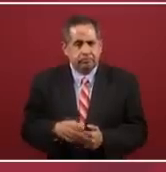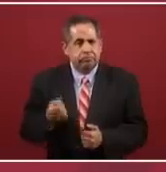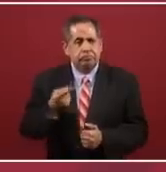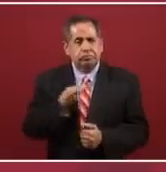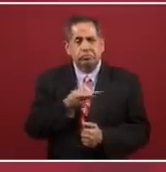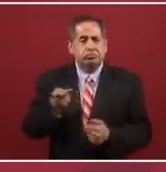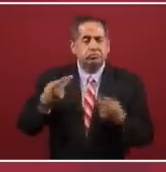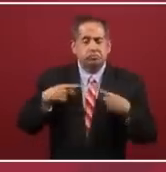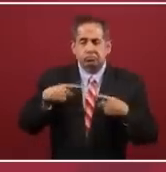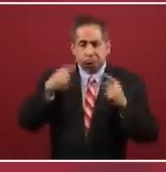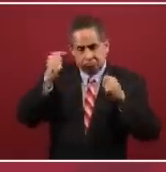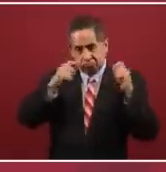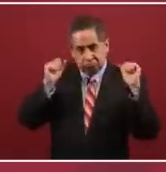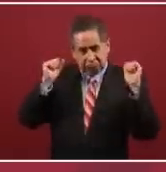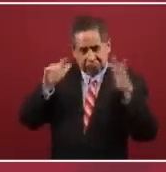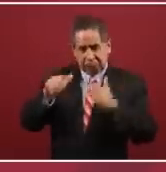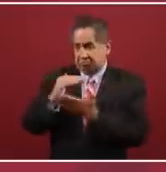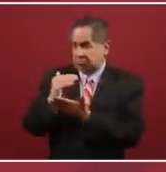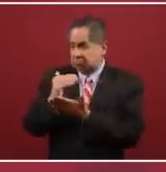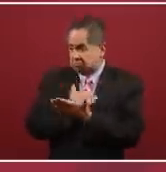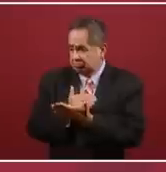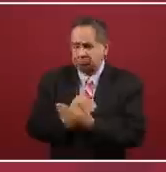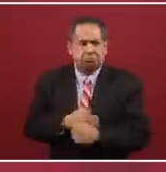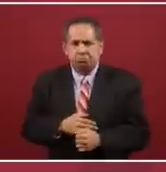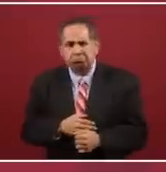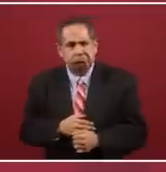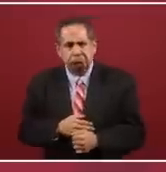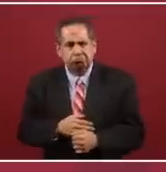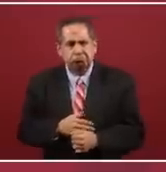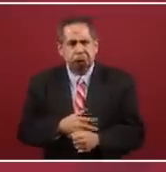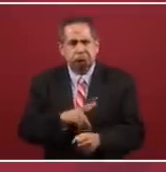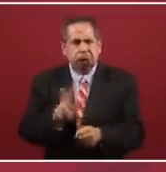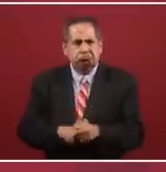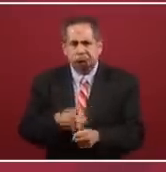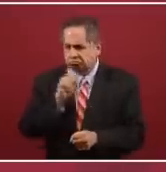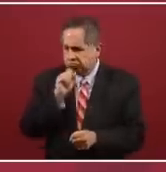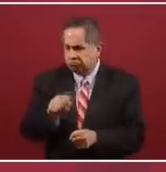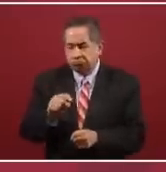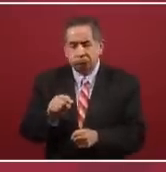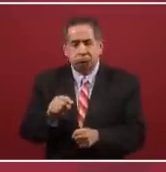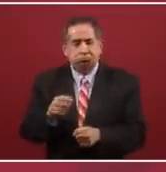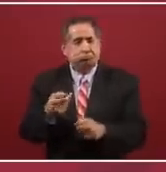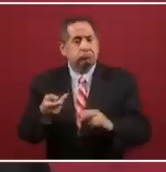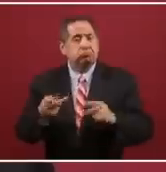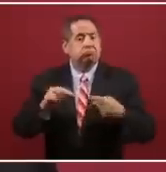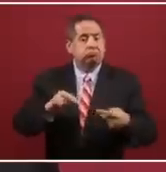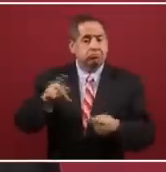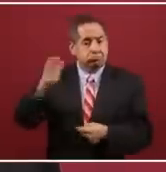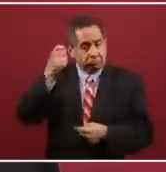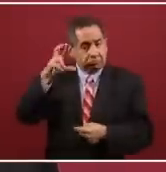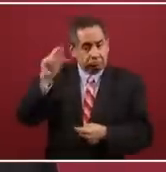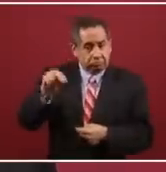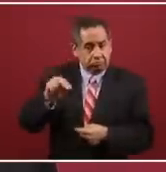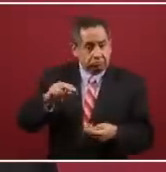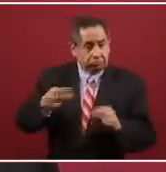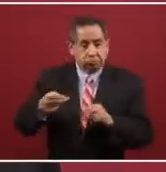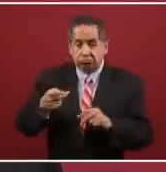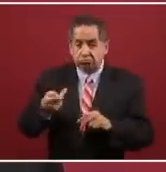disminución de la afluencia turística en Quintana Roo, al contrario,